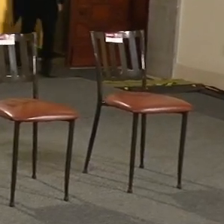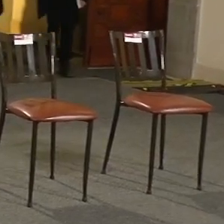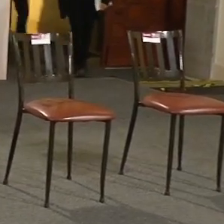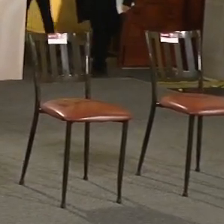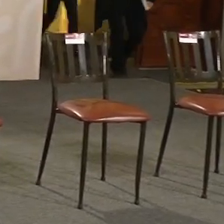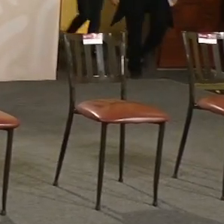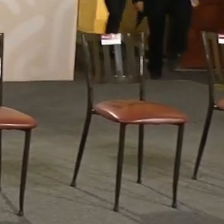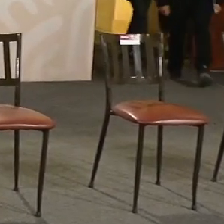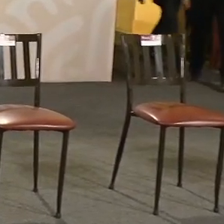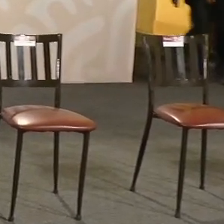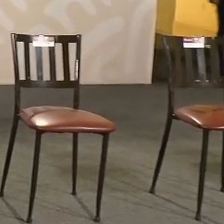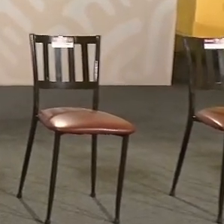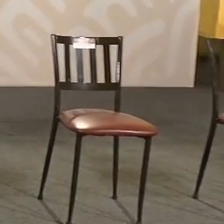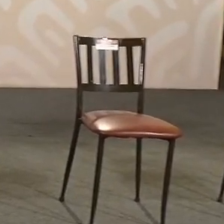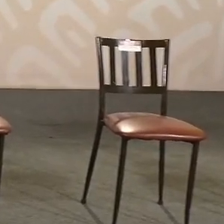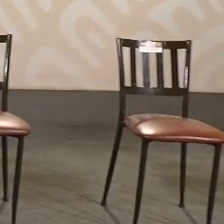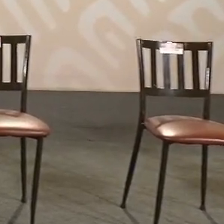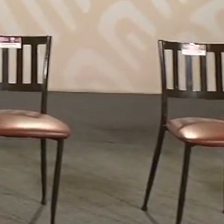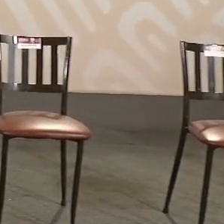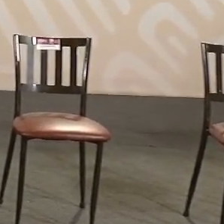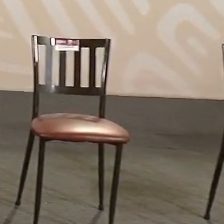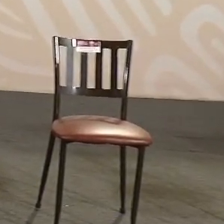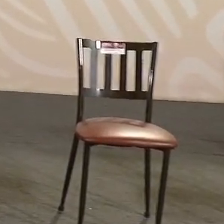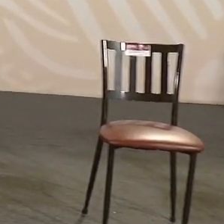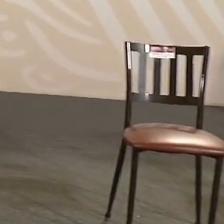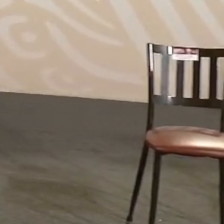Buenos días